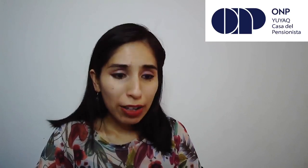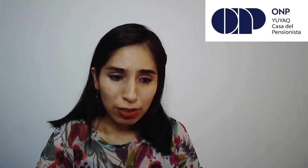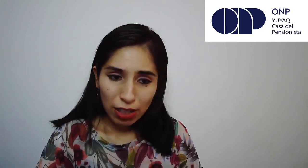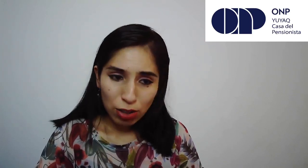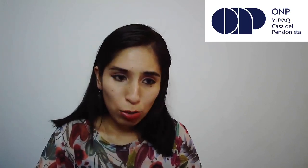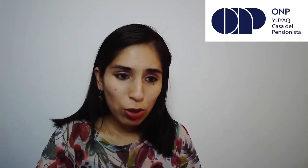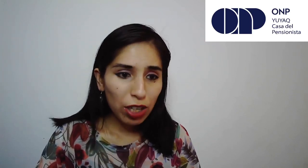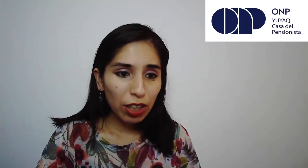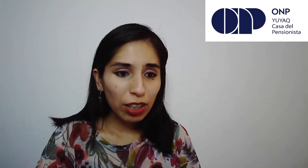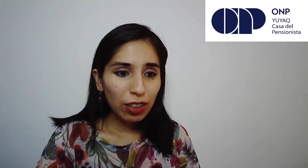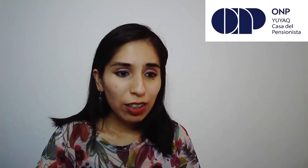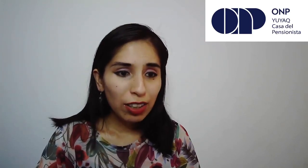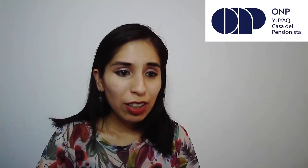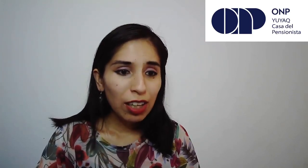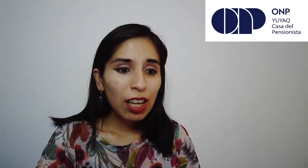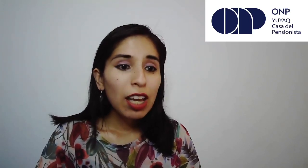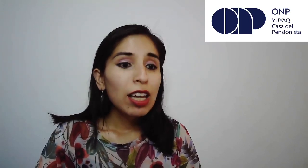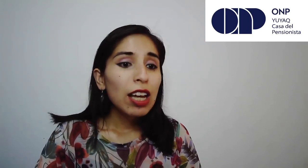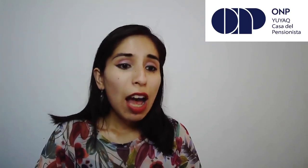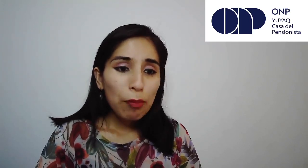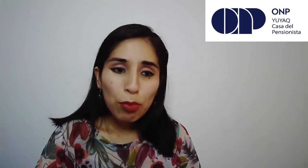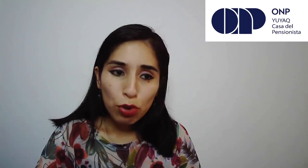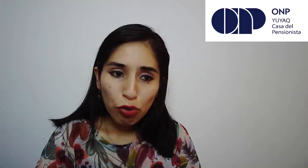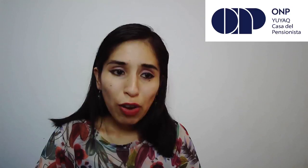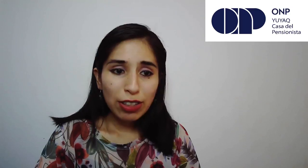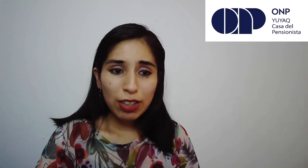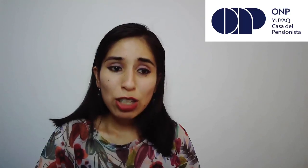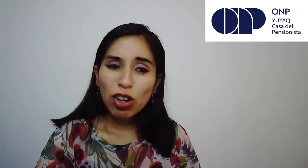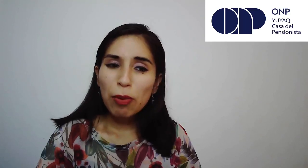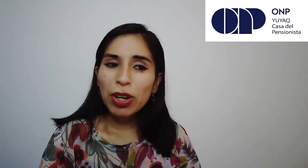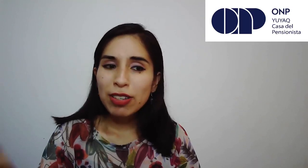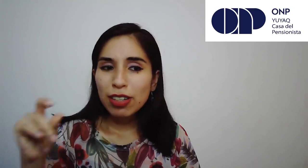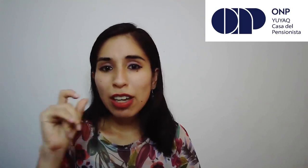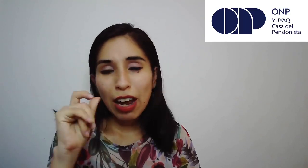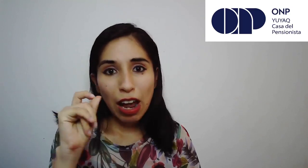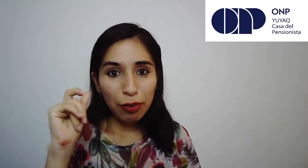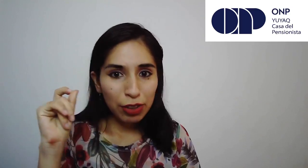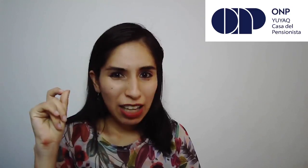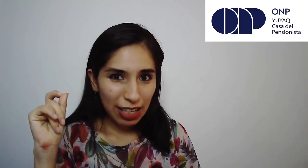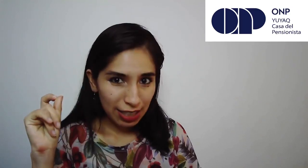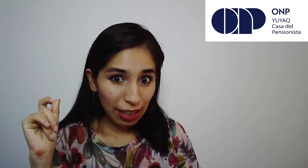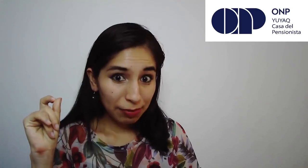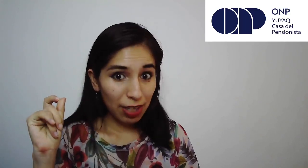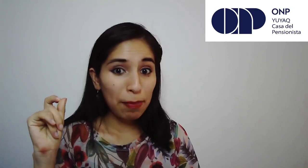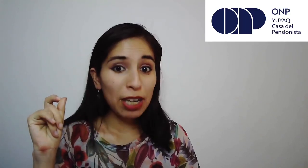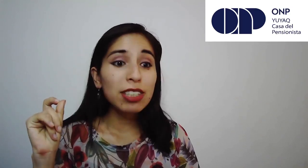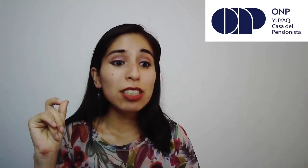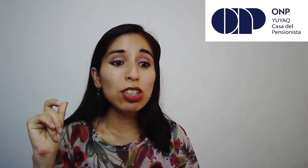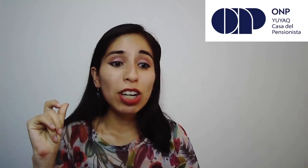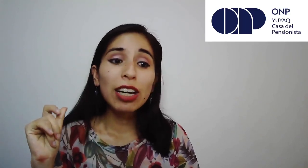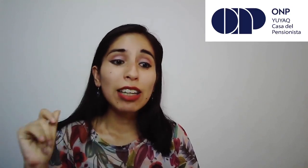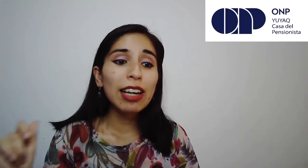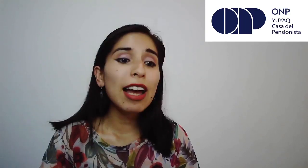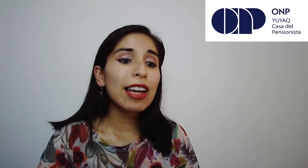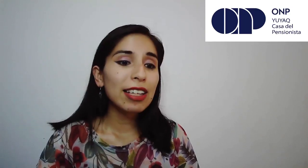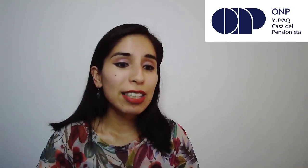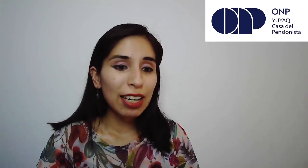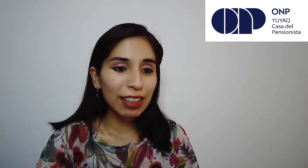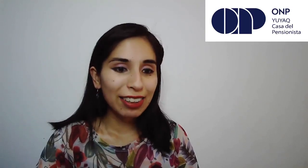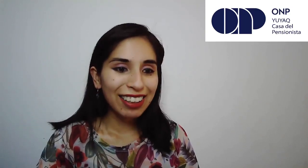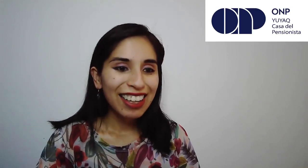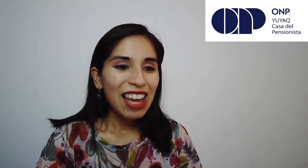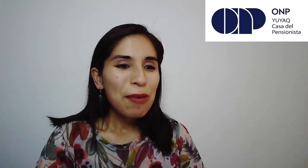suárez descuide muy fácil eso le voy a enseñar al finalizar me parece señora natalia